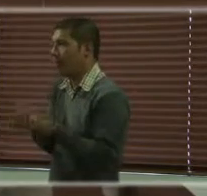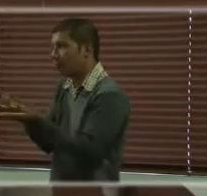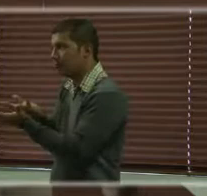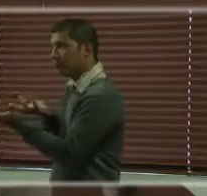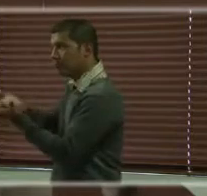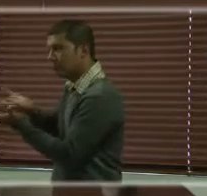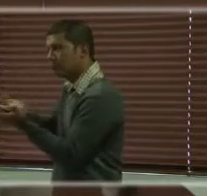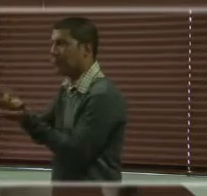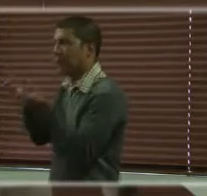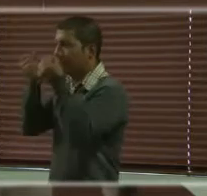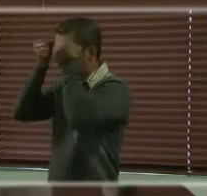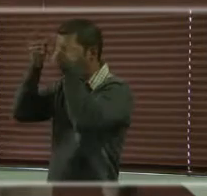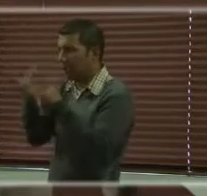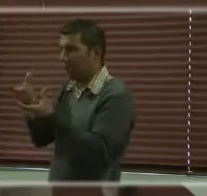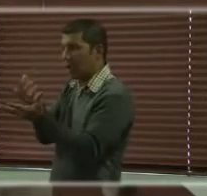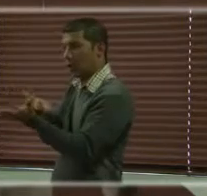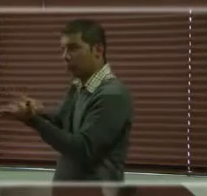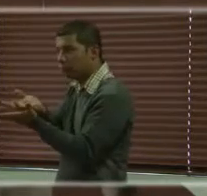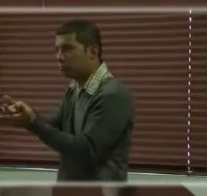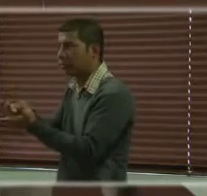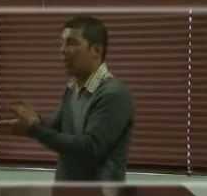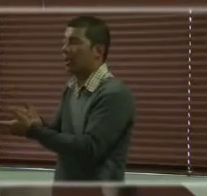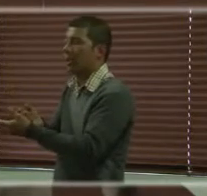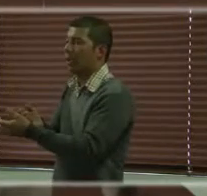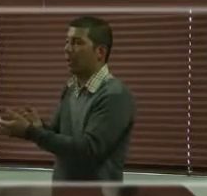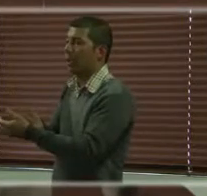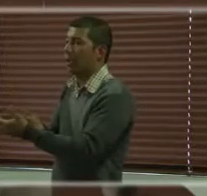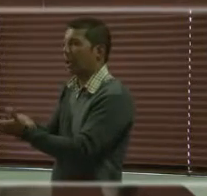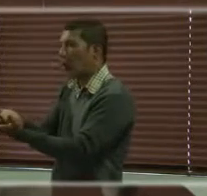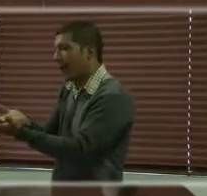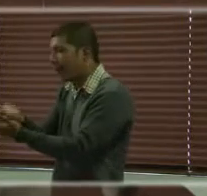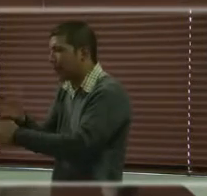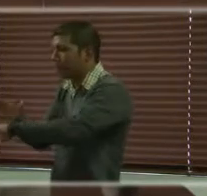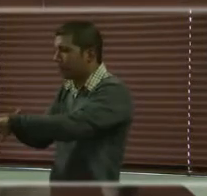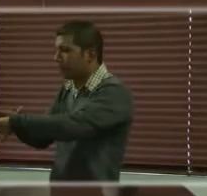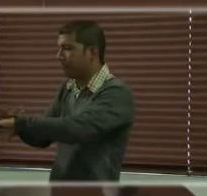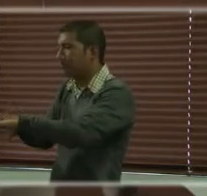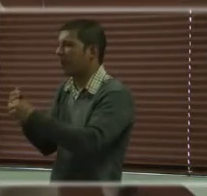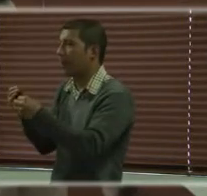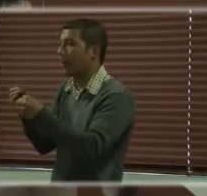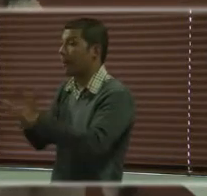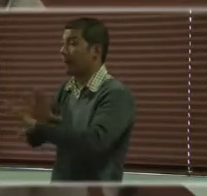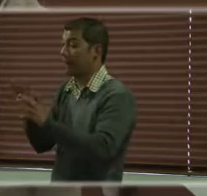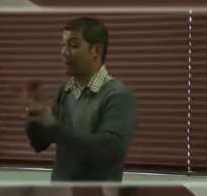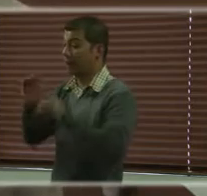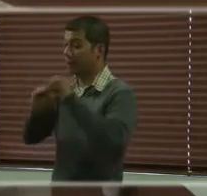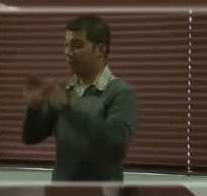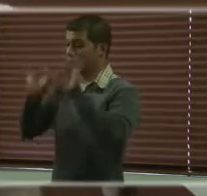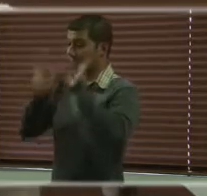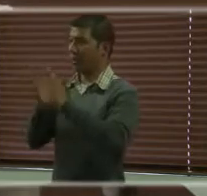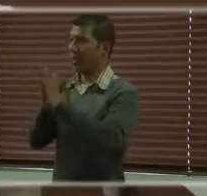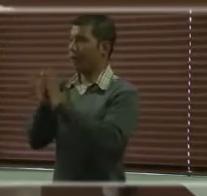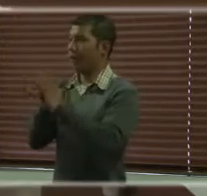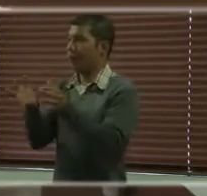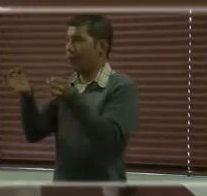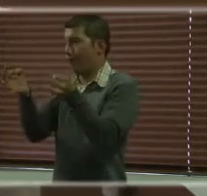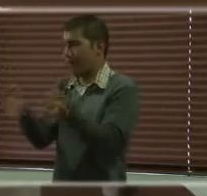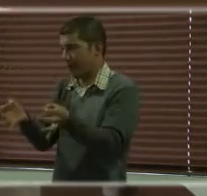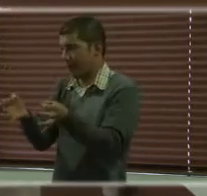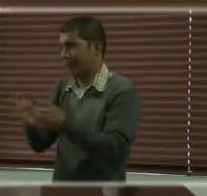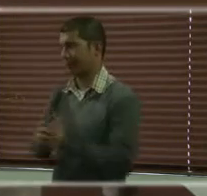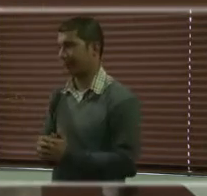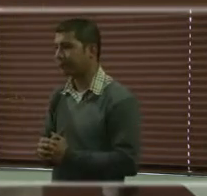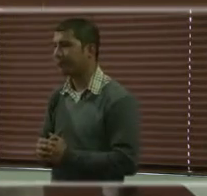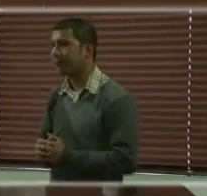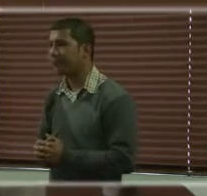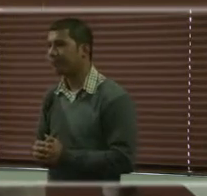colombiano para continuar con la implementación de la convención de Naciones Unidas sobre los derechos de las personas con discapacidad entonces